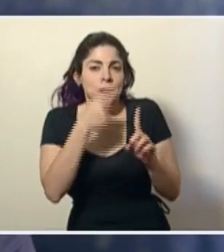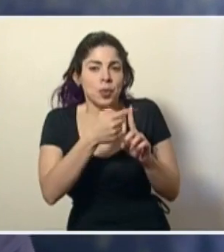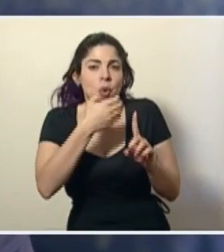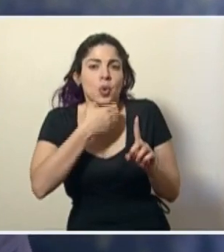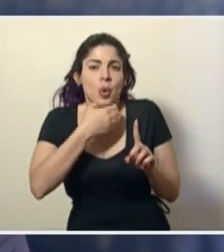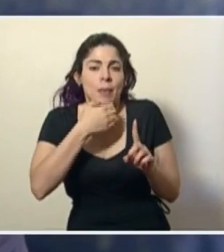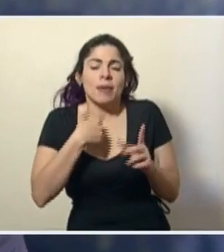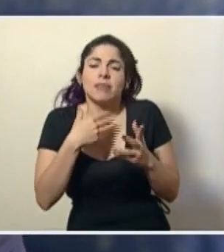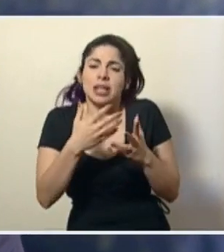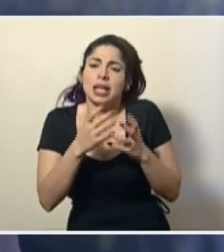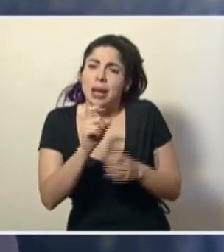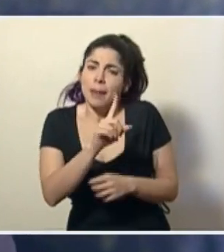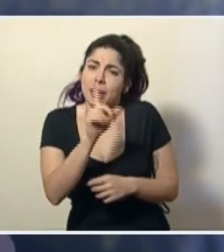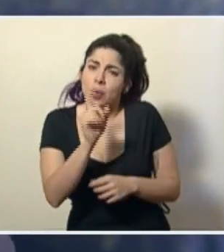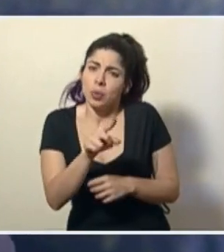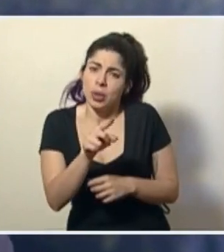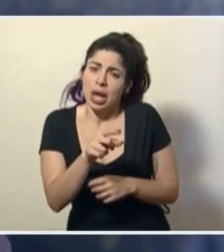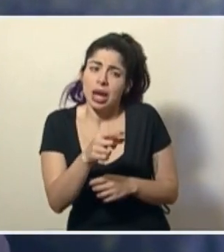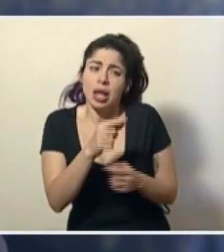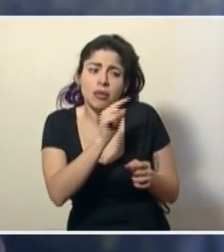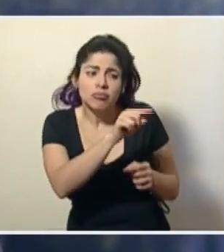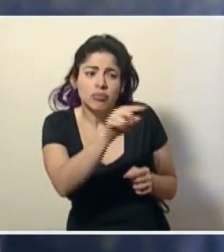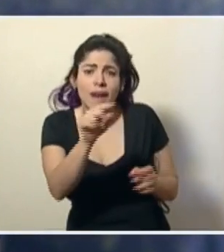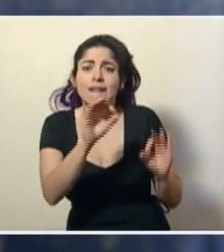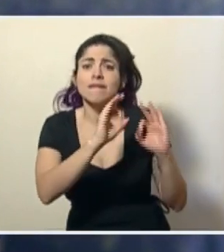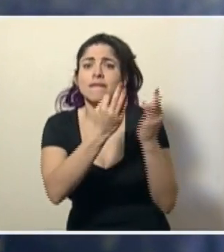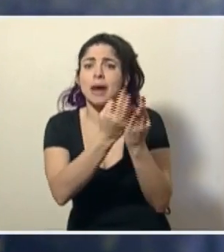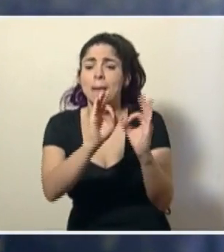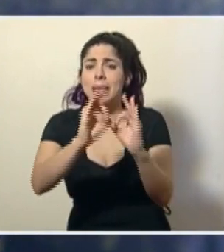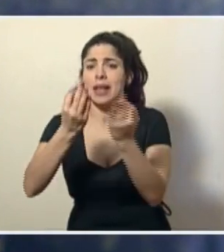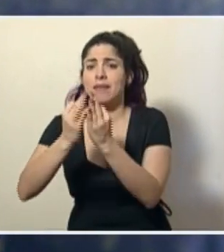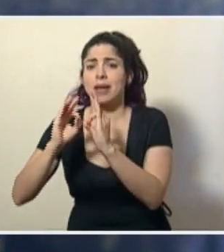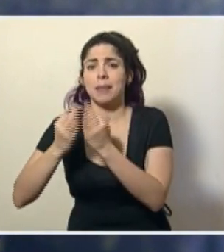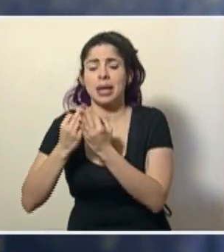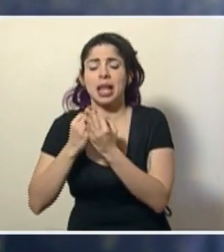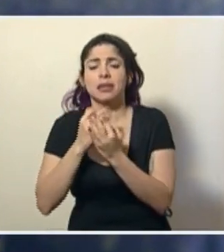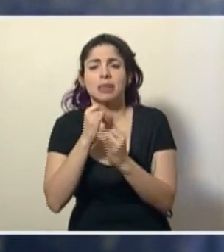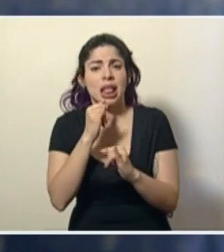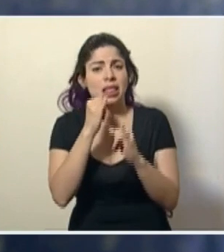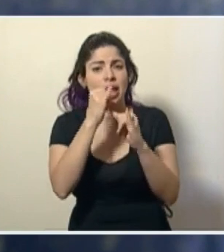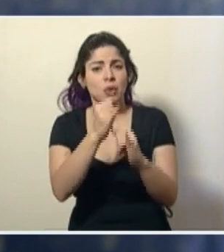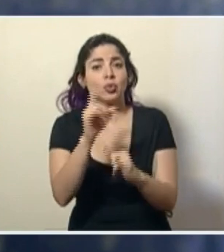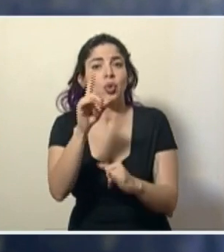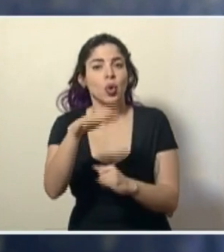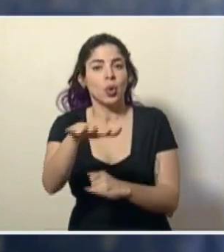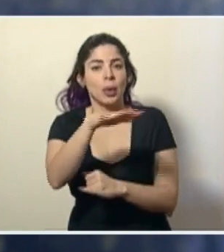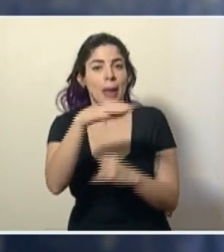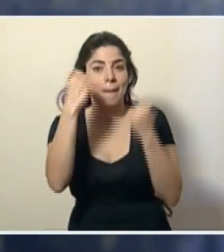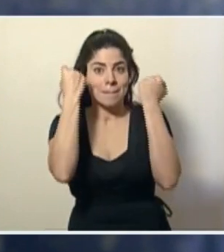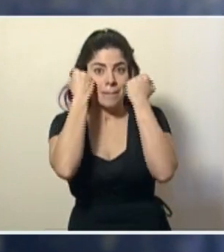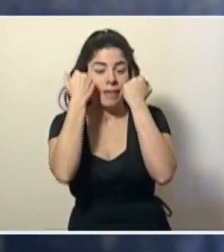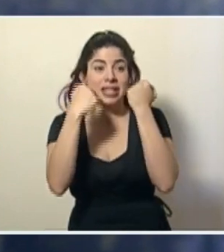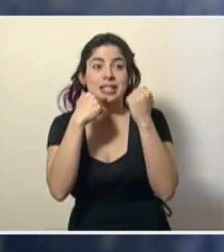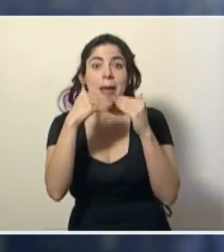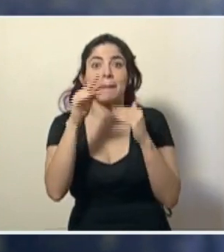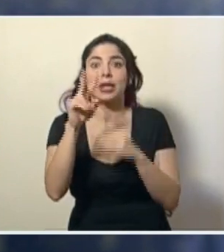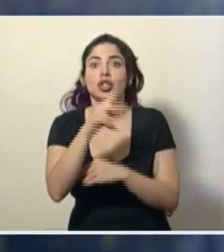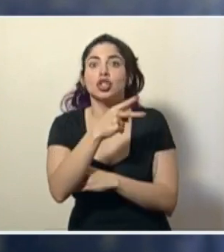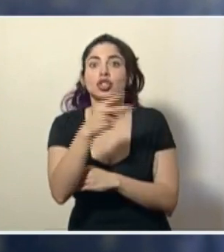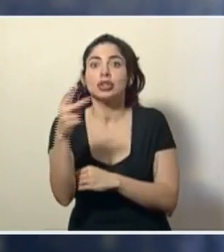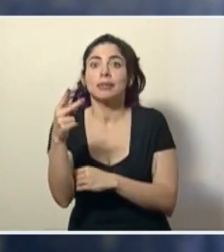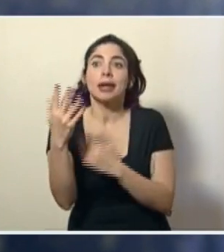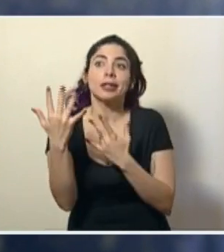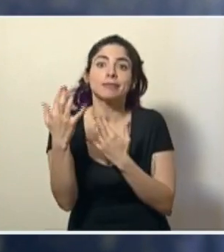Román, quisiera preguntarle, bueno, varias familias denuncian en Pavas que tienen más de 2 semanas